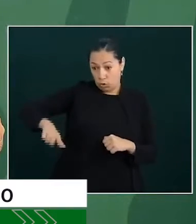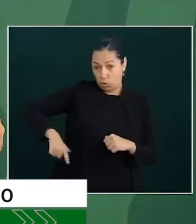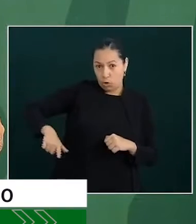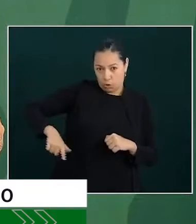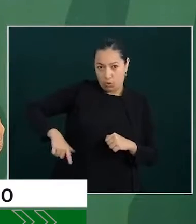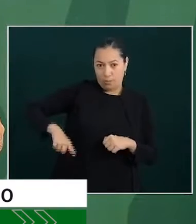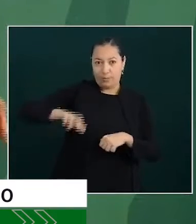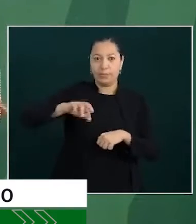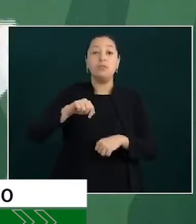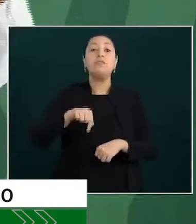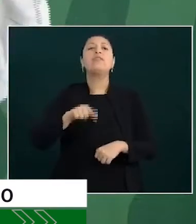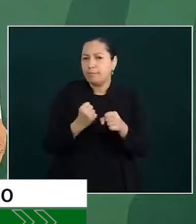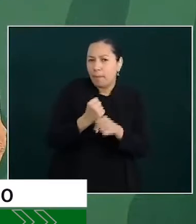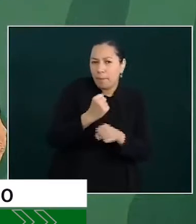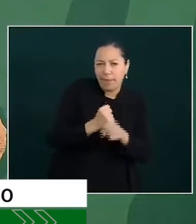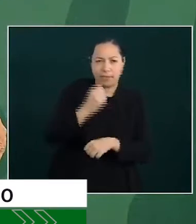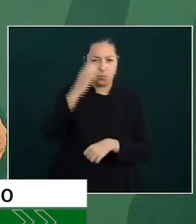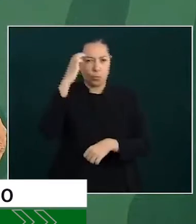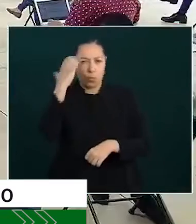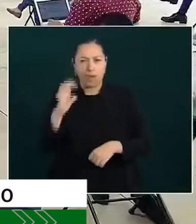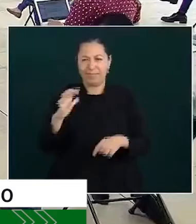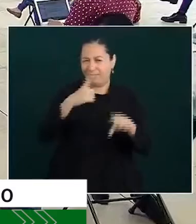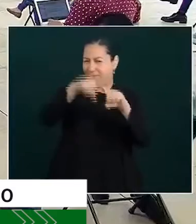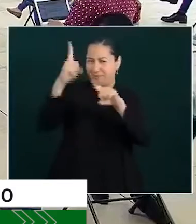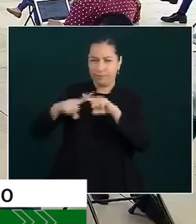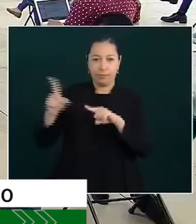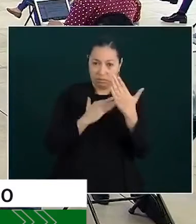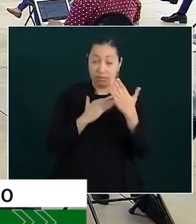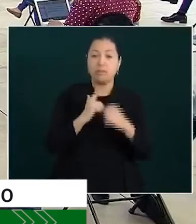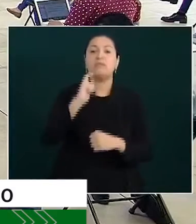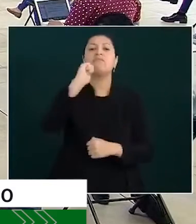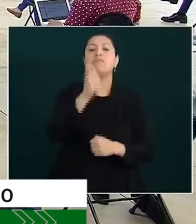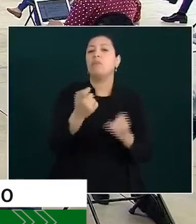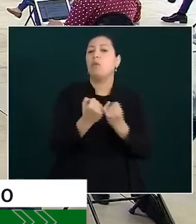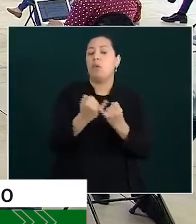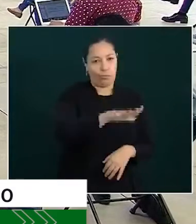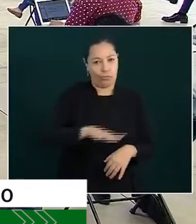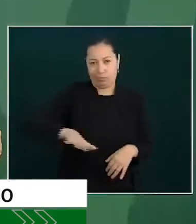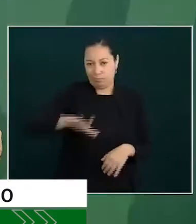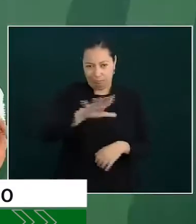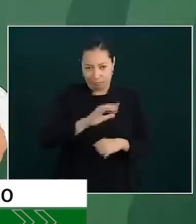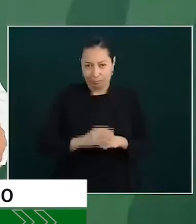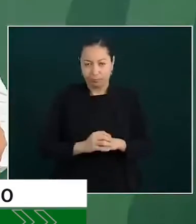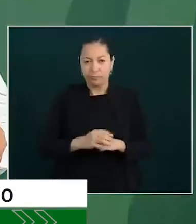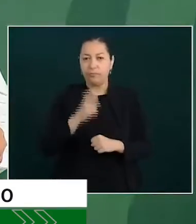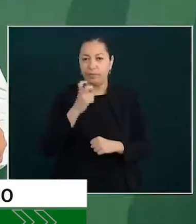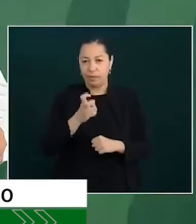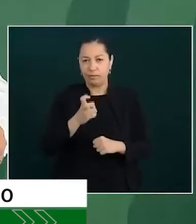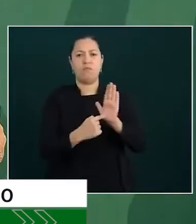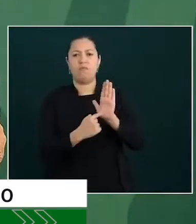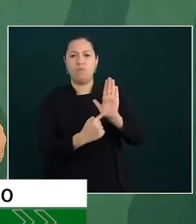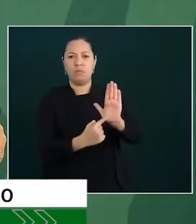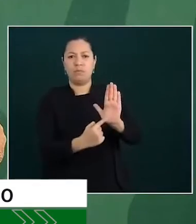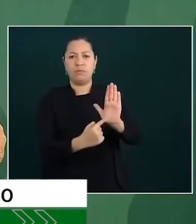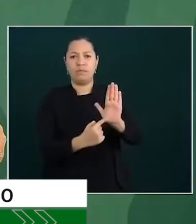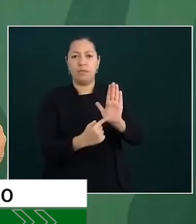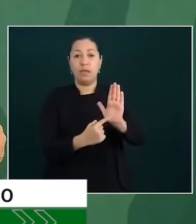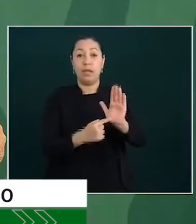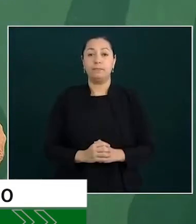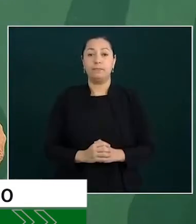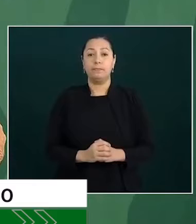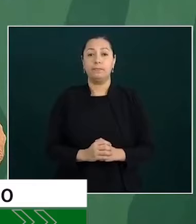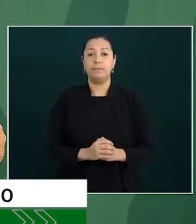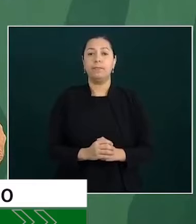los delitos, en general, del fuero federal y del fuero común, de todos los delitos. Eso se puede probar. Hay una